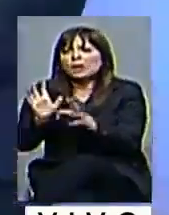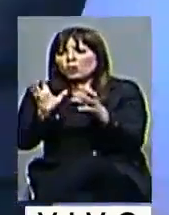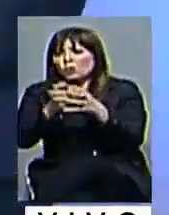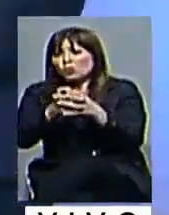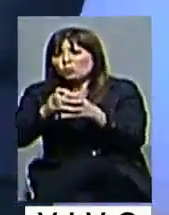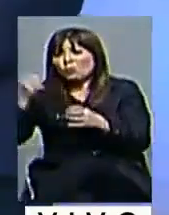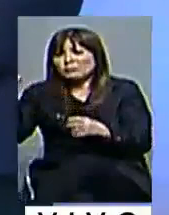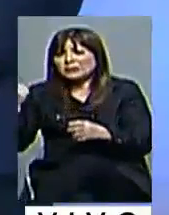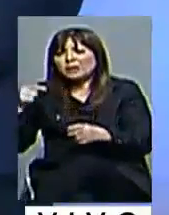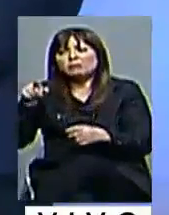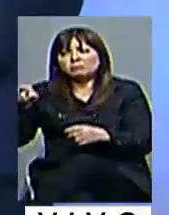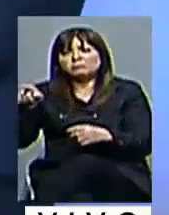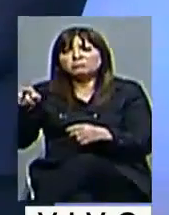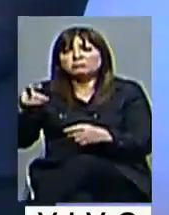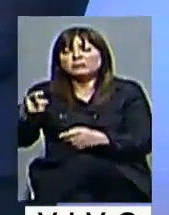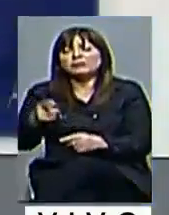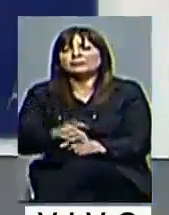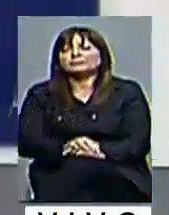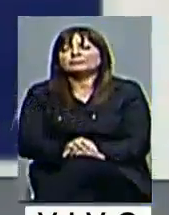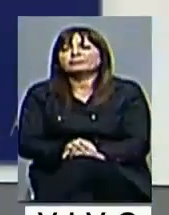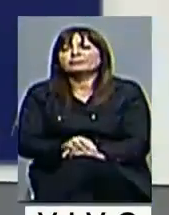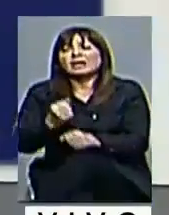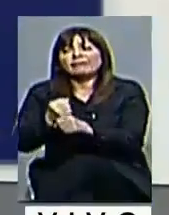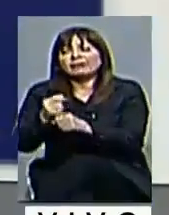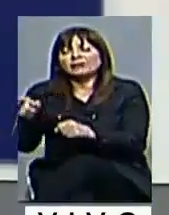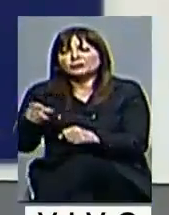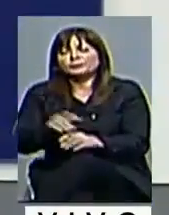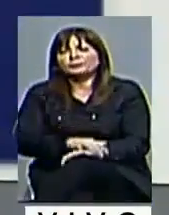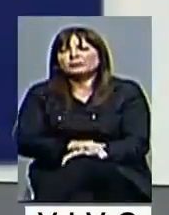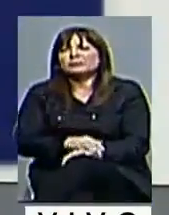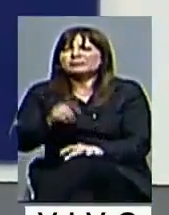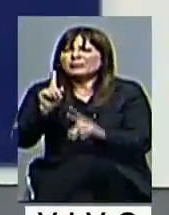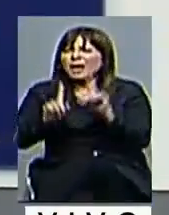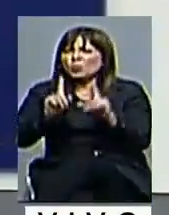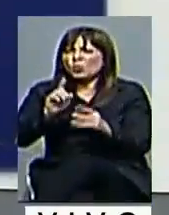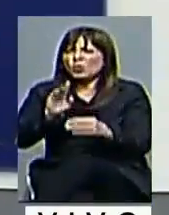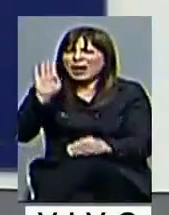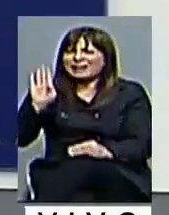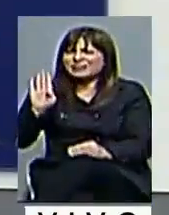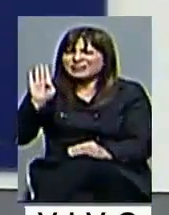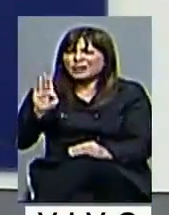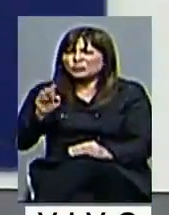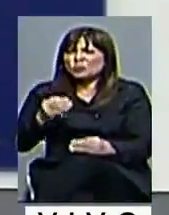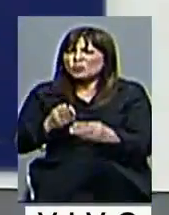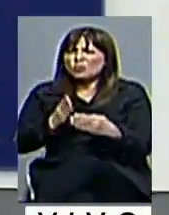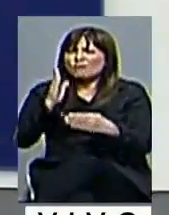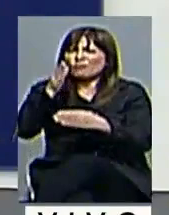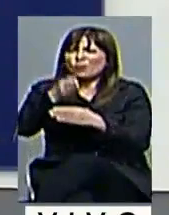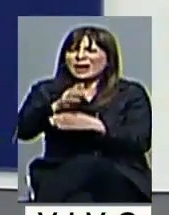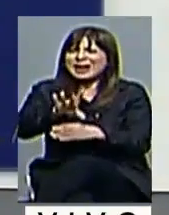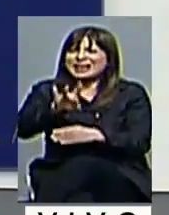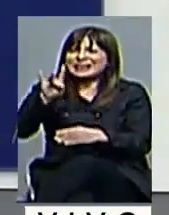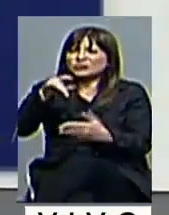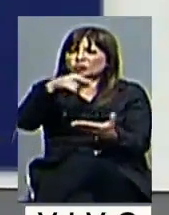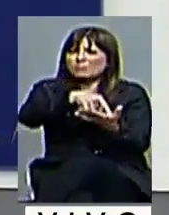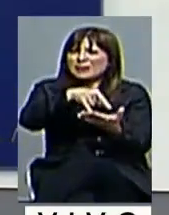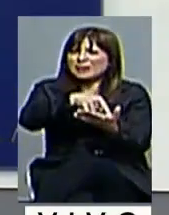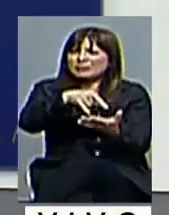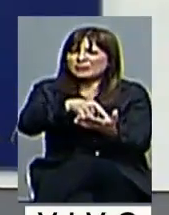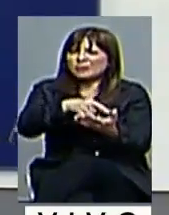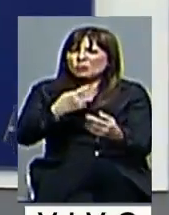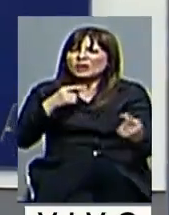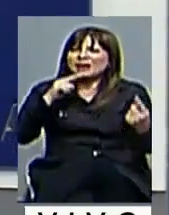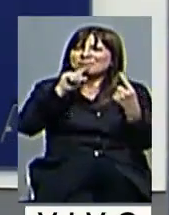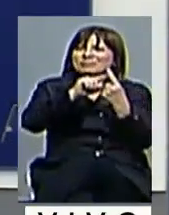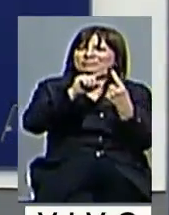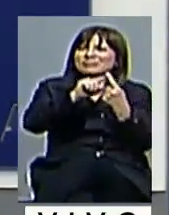de candidatos que no fue a la elección en términos parlamentarios porque apuntaba justamente a una elección por